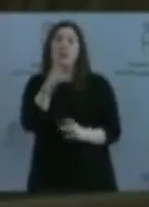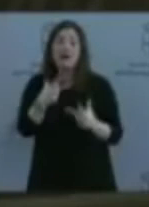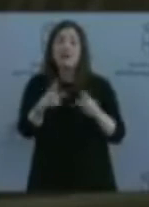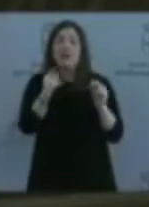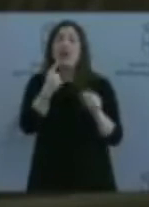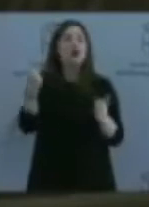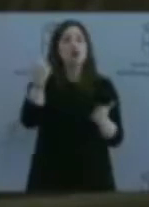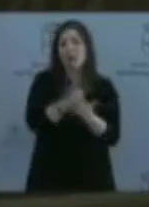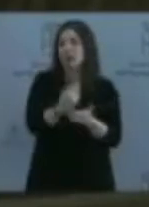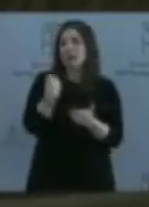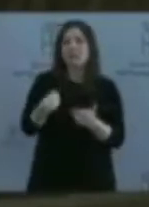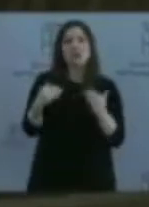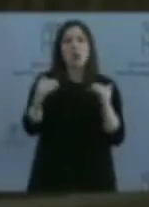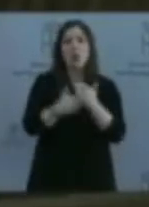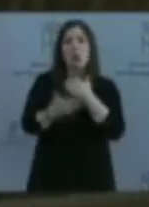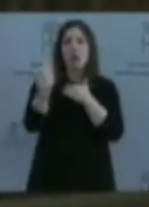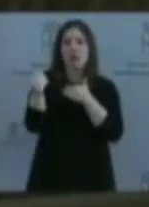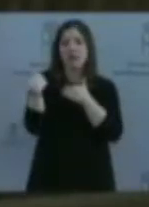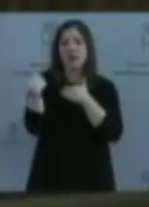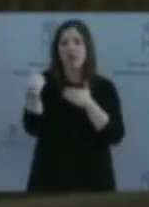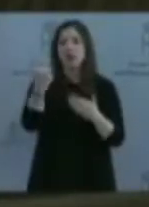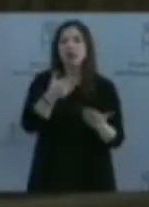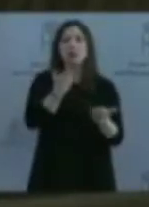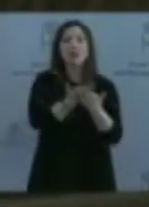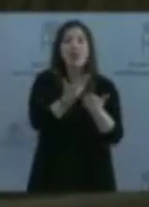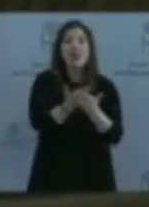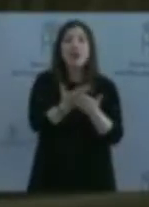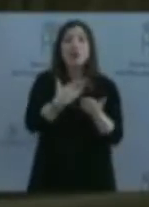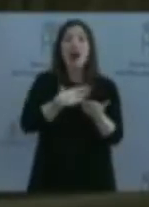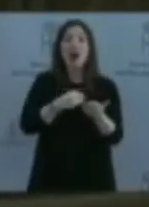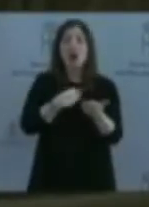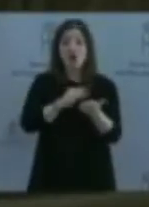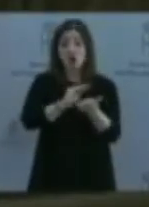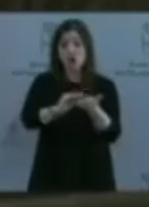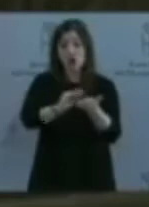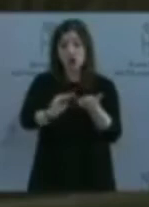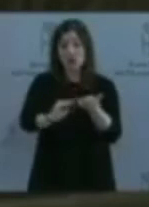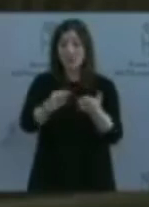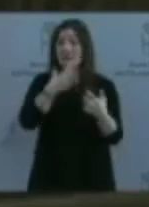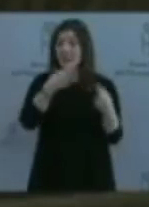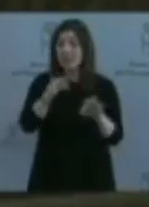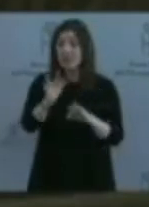no solo las notas simples, le había dicho el jueves que estamos haciendo toda una recopilación de